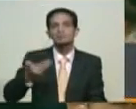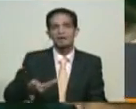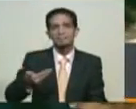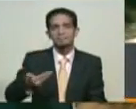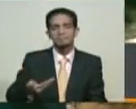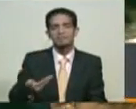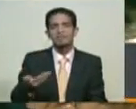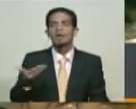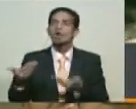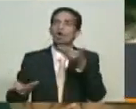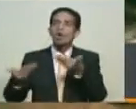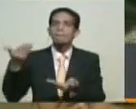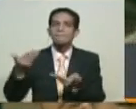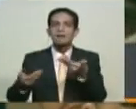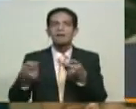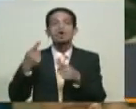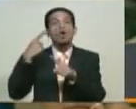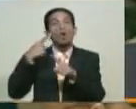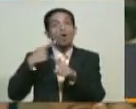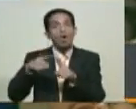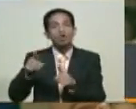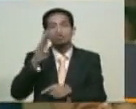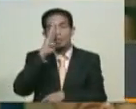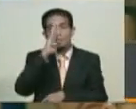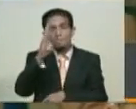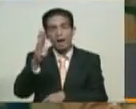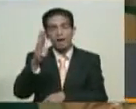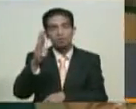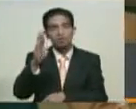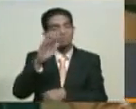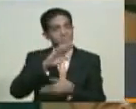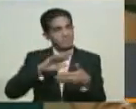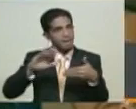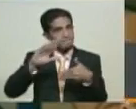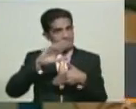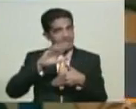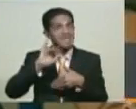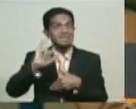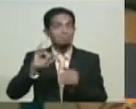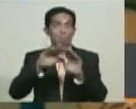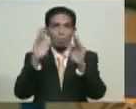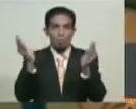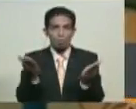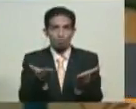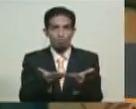las otras bancas privadas de América Latina y del mundo entero, en esa medida